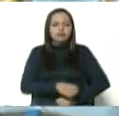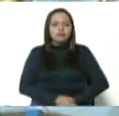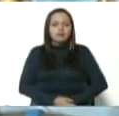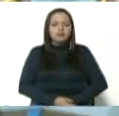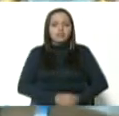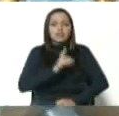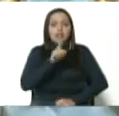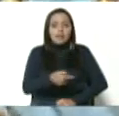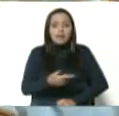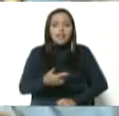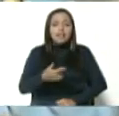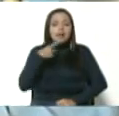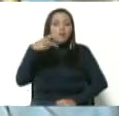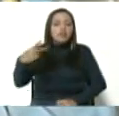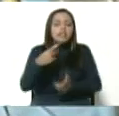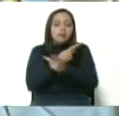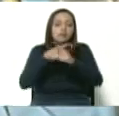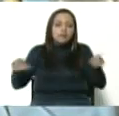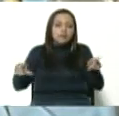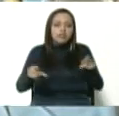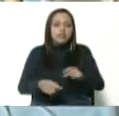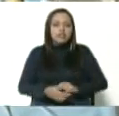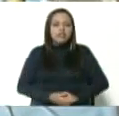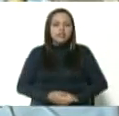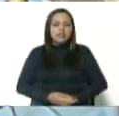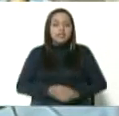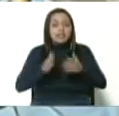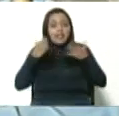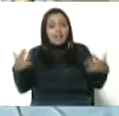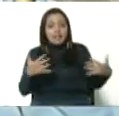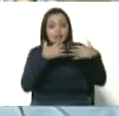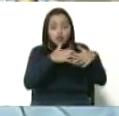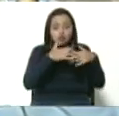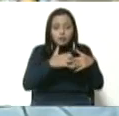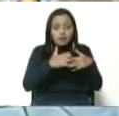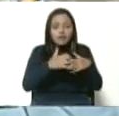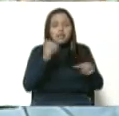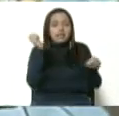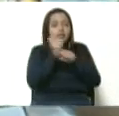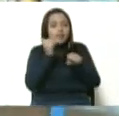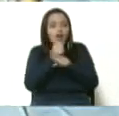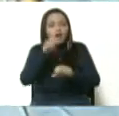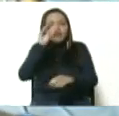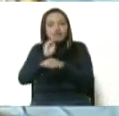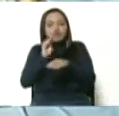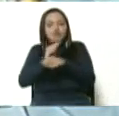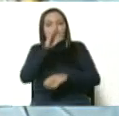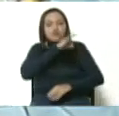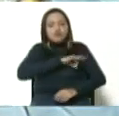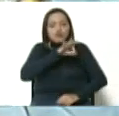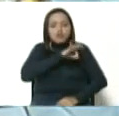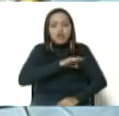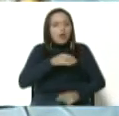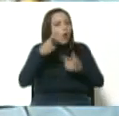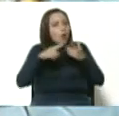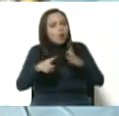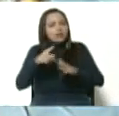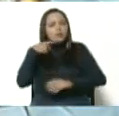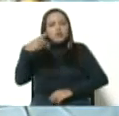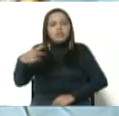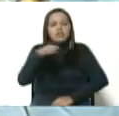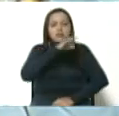coherencia en las políticas públicas macroeconómicas de empleo, de protección social y otras políticas